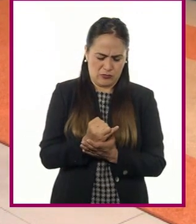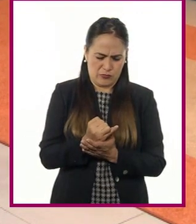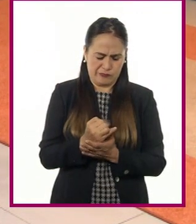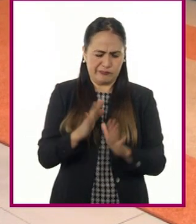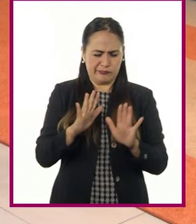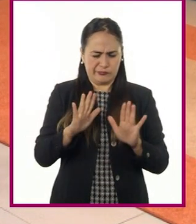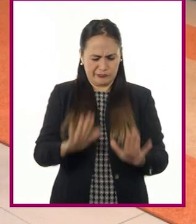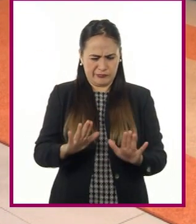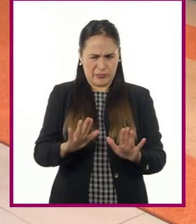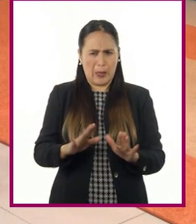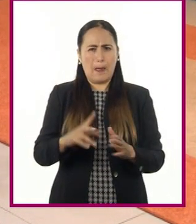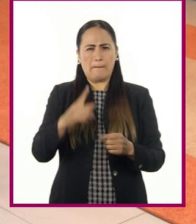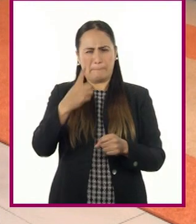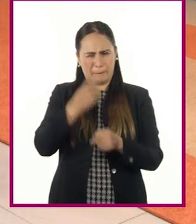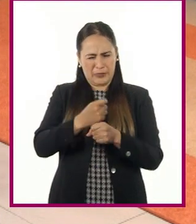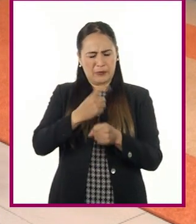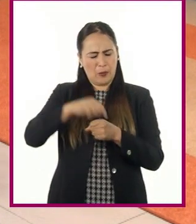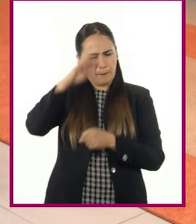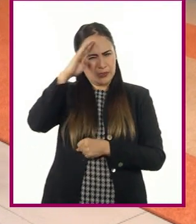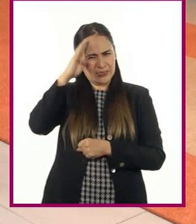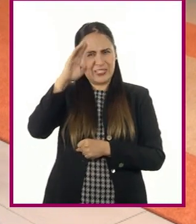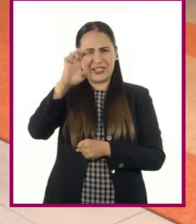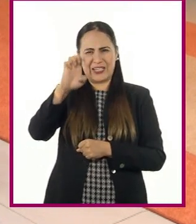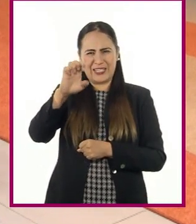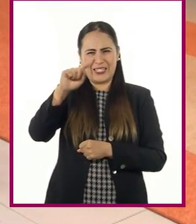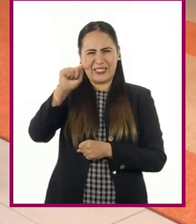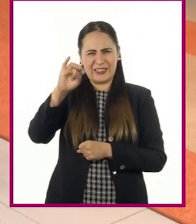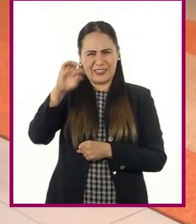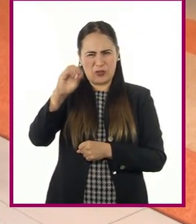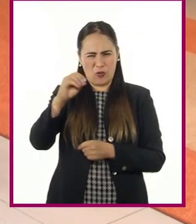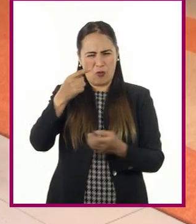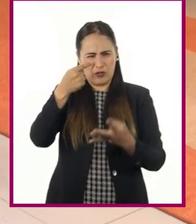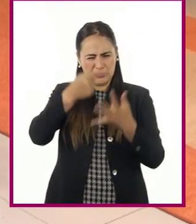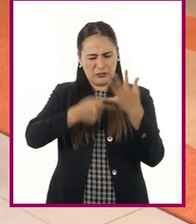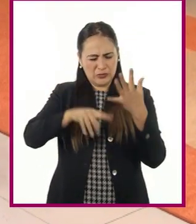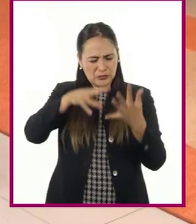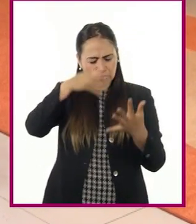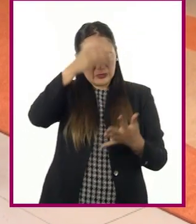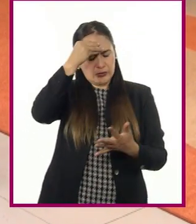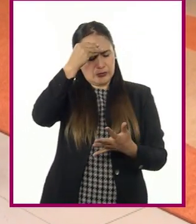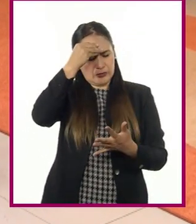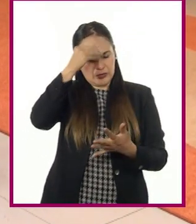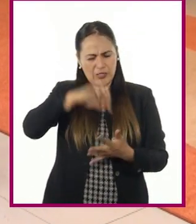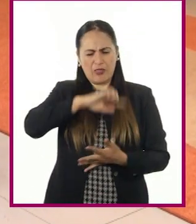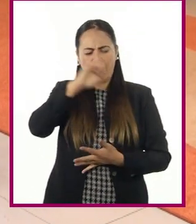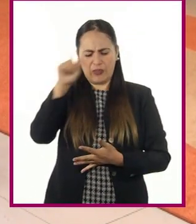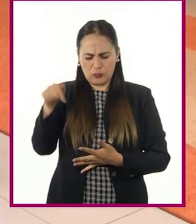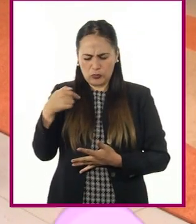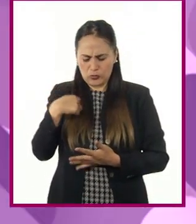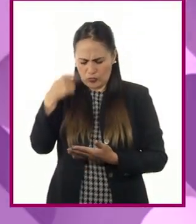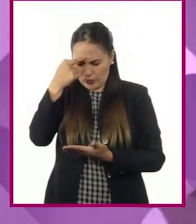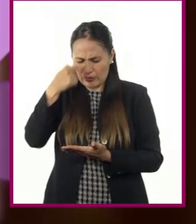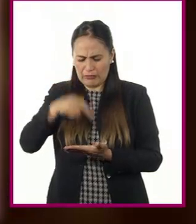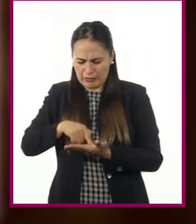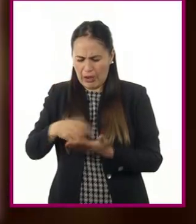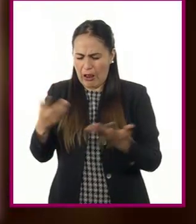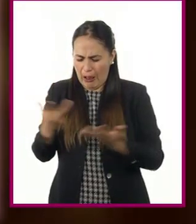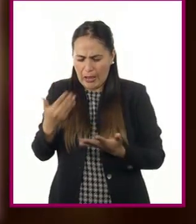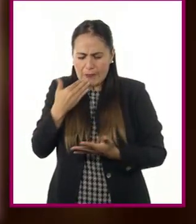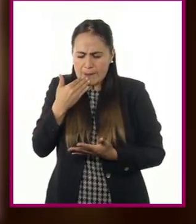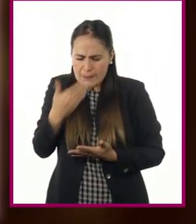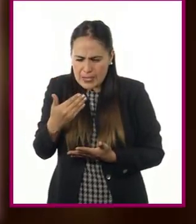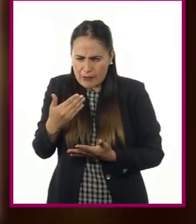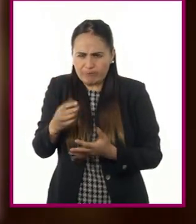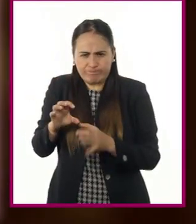los principios éticos que has aprendido y en lo que crees para actuar de la mejor manera posible.